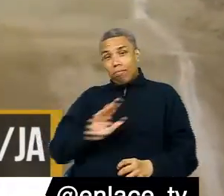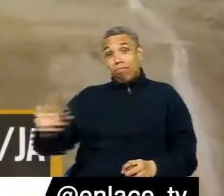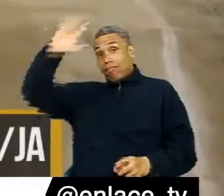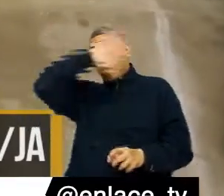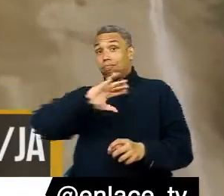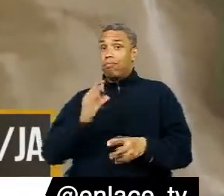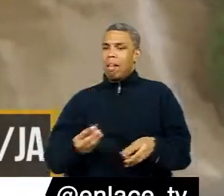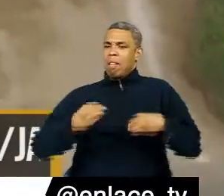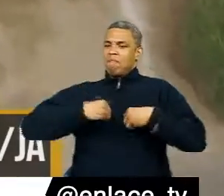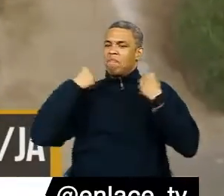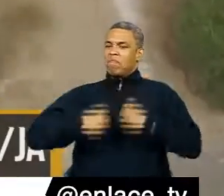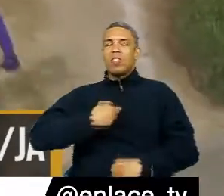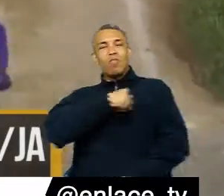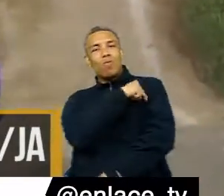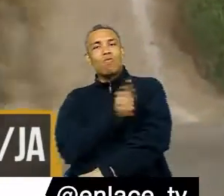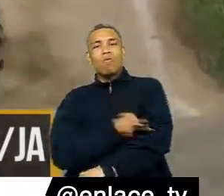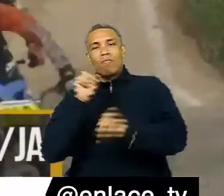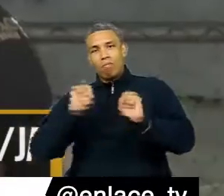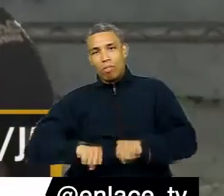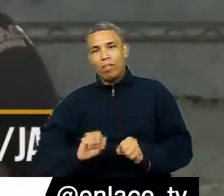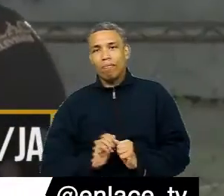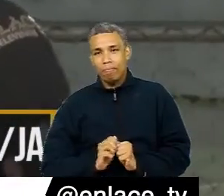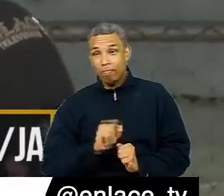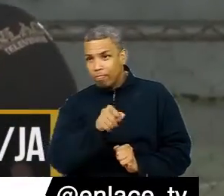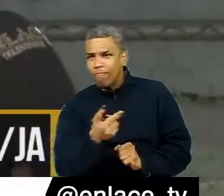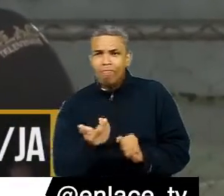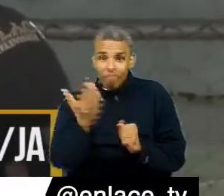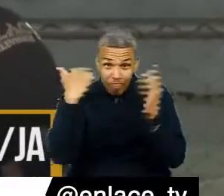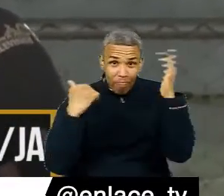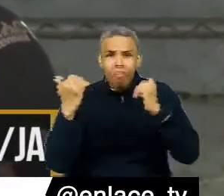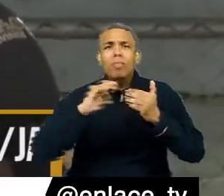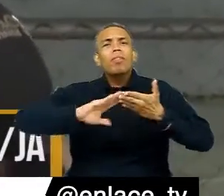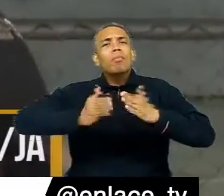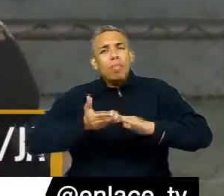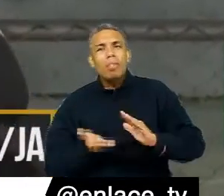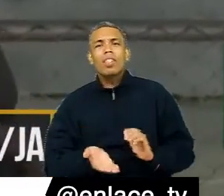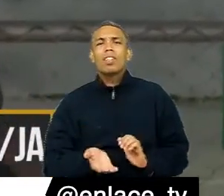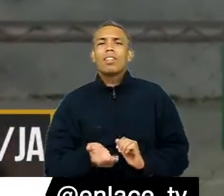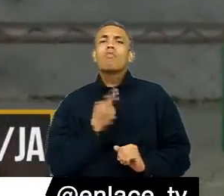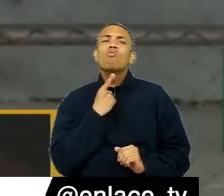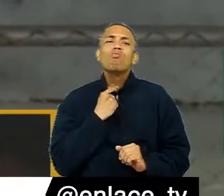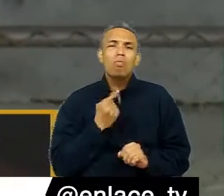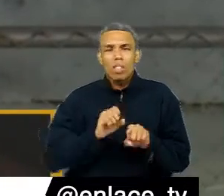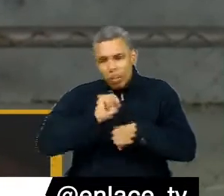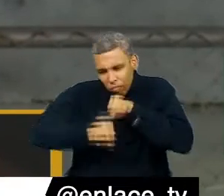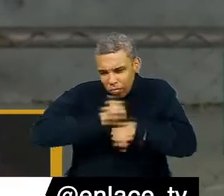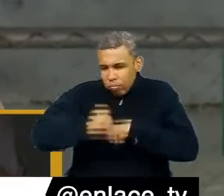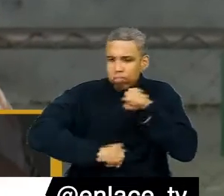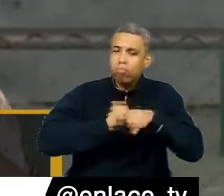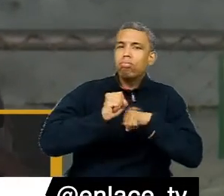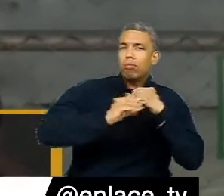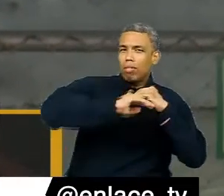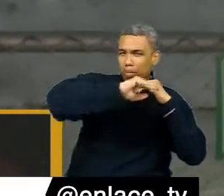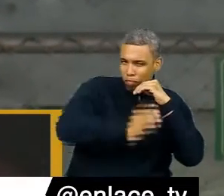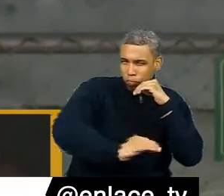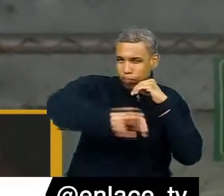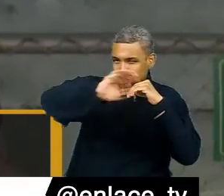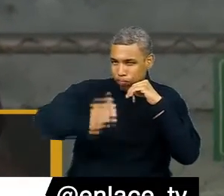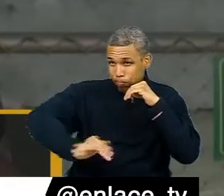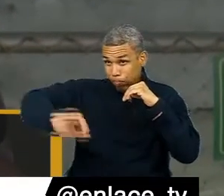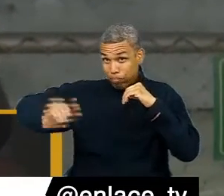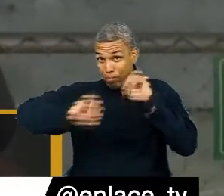carreras. Queremos invitar a toda la comunidad del BMX, a toda la familia de La Biela, que el próximo 15 de octubre, desde las 4 de la